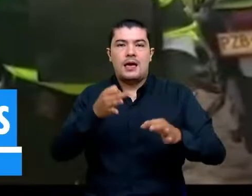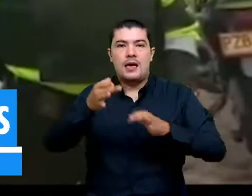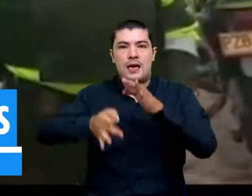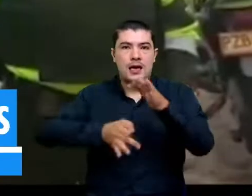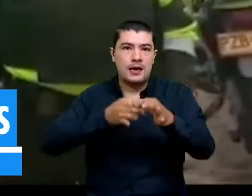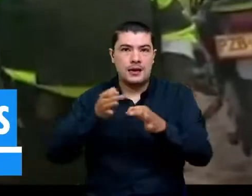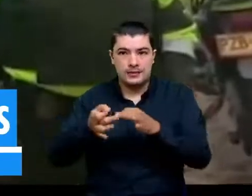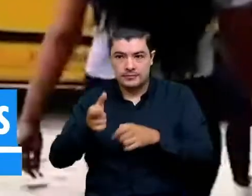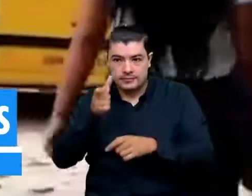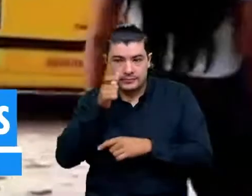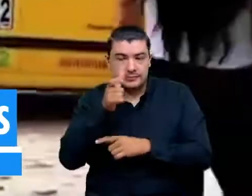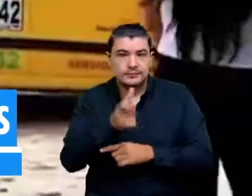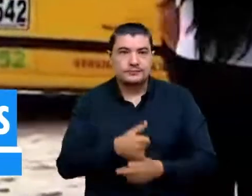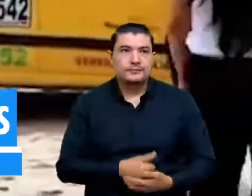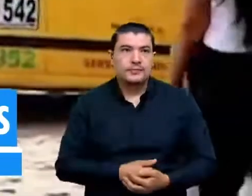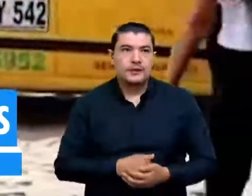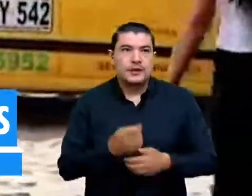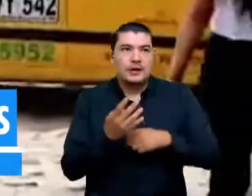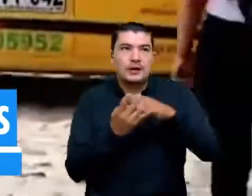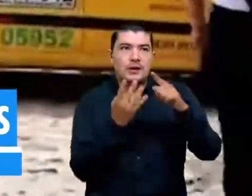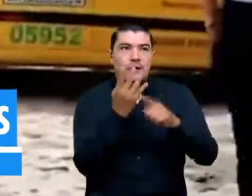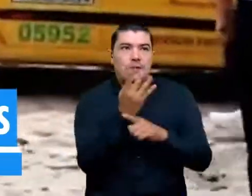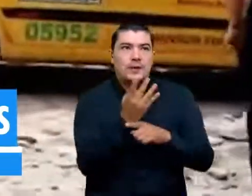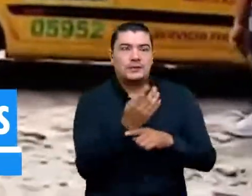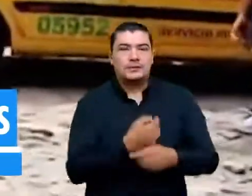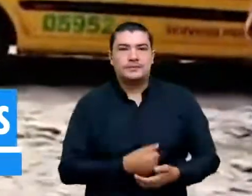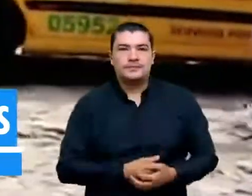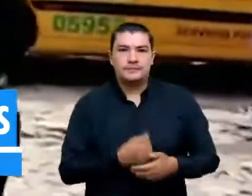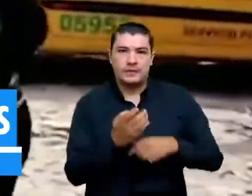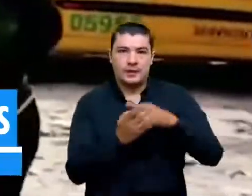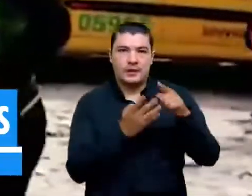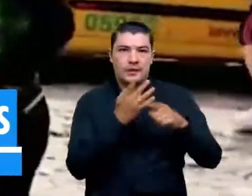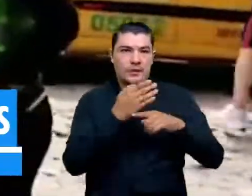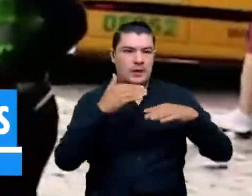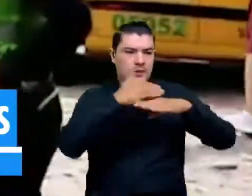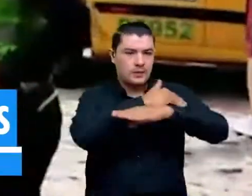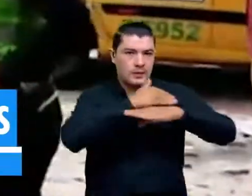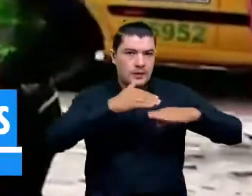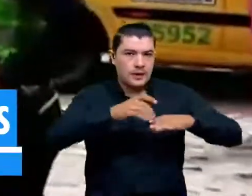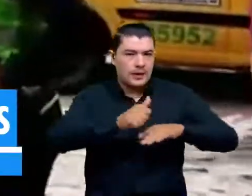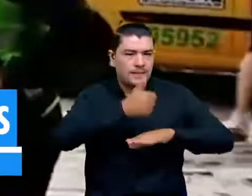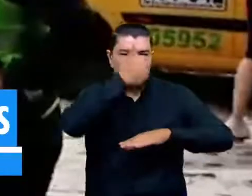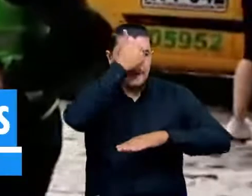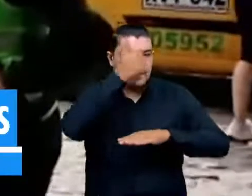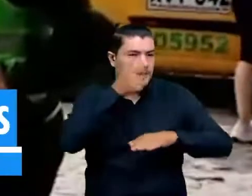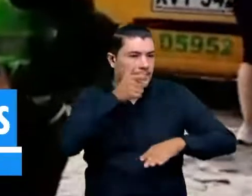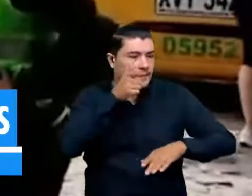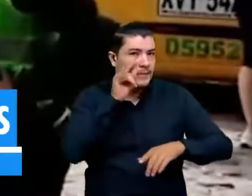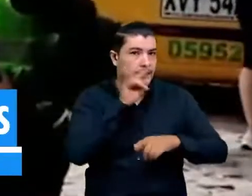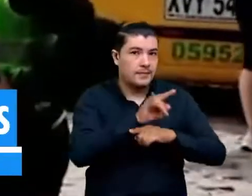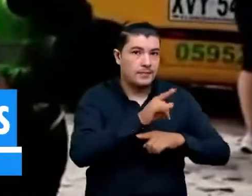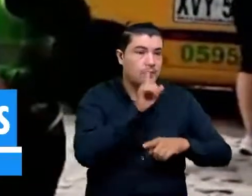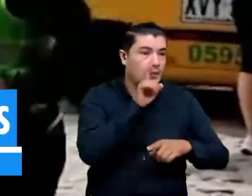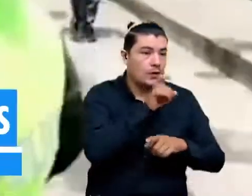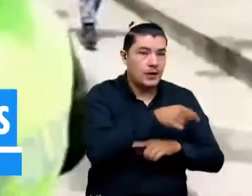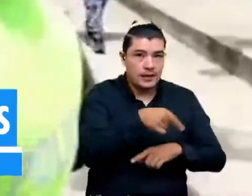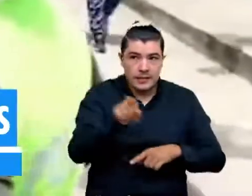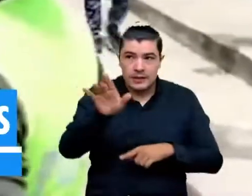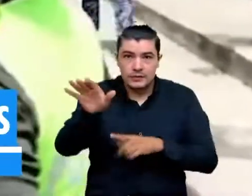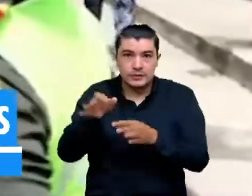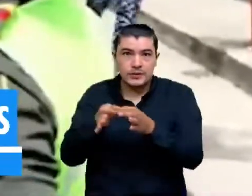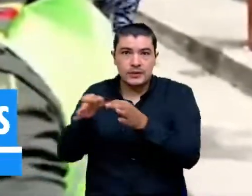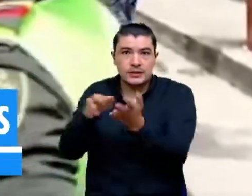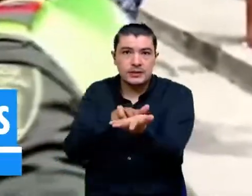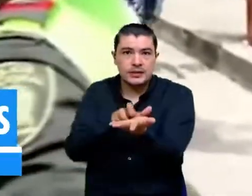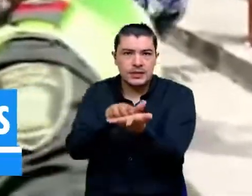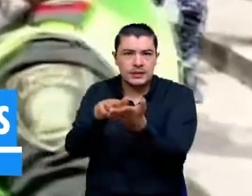Tenemos cuatro tramos importantes. Uno de los tramos es la vía que conduce del municipio de Bucaramanga hacia el municipio de